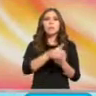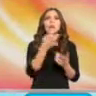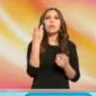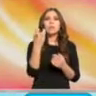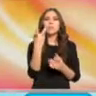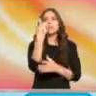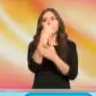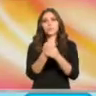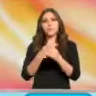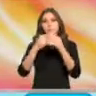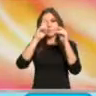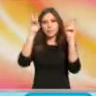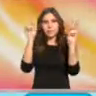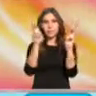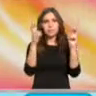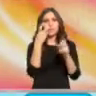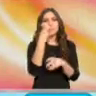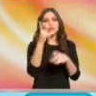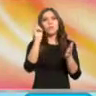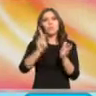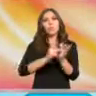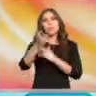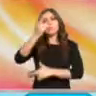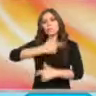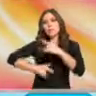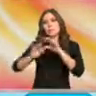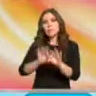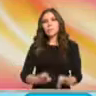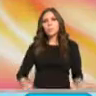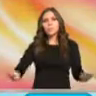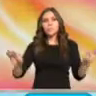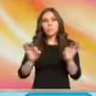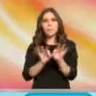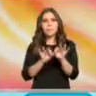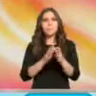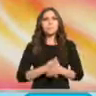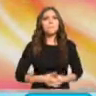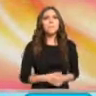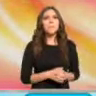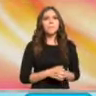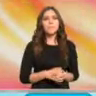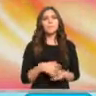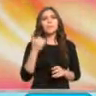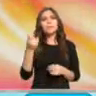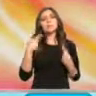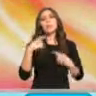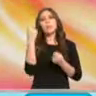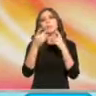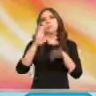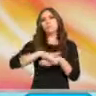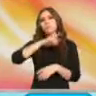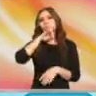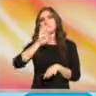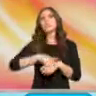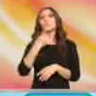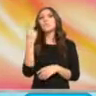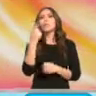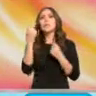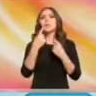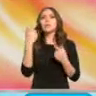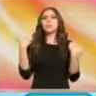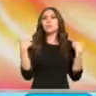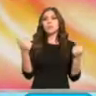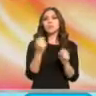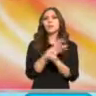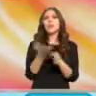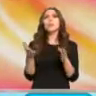tomar Claro, importancia. aunque cobran otra importancia, ¿no? O Exactamente. lo de uno de otra manera, más bien. Sí, de otra manera incluso un poco más preocupante, porque aquí por lo menos tenías muy claro hacia